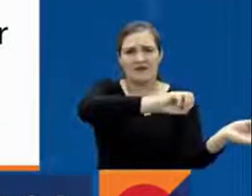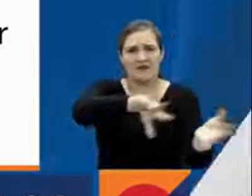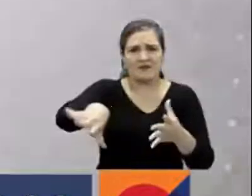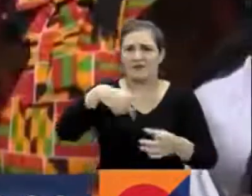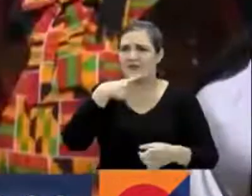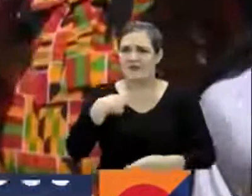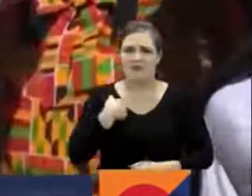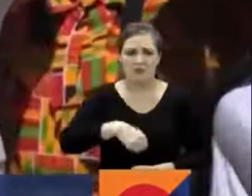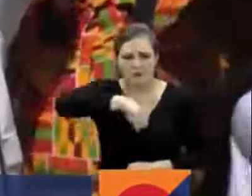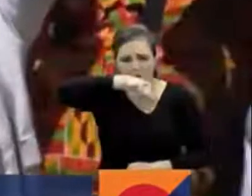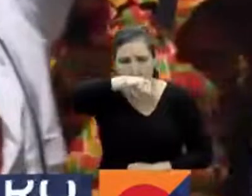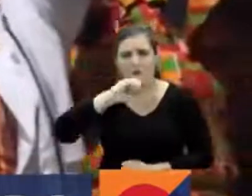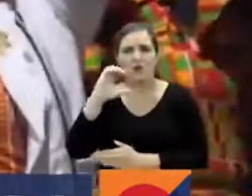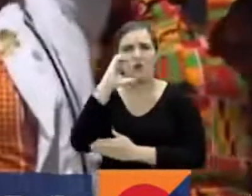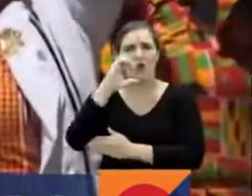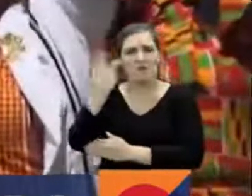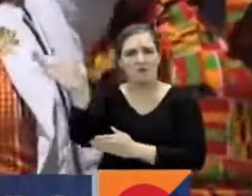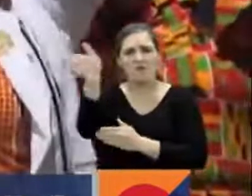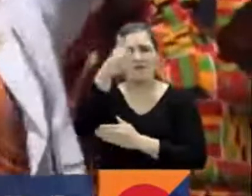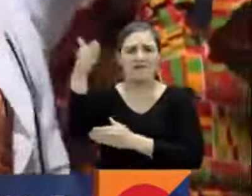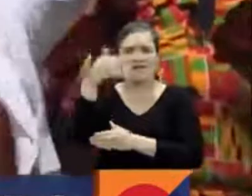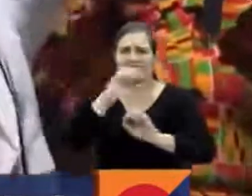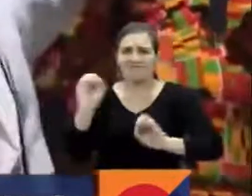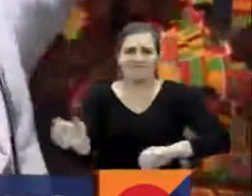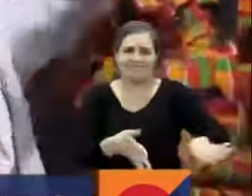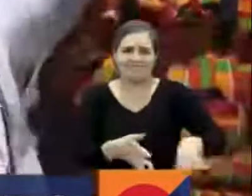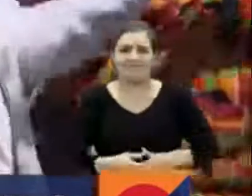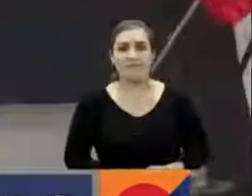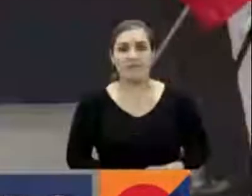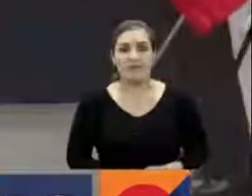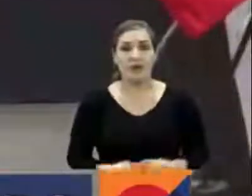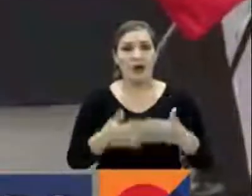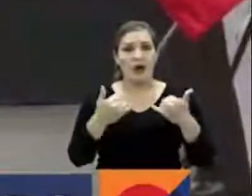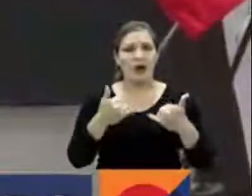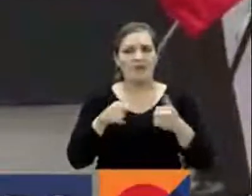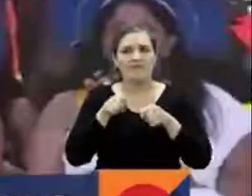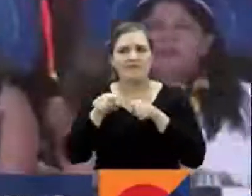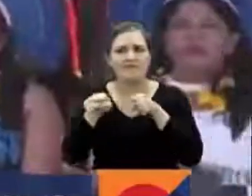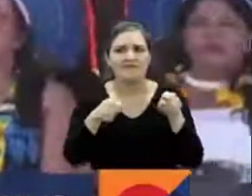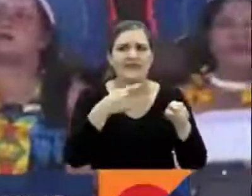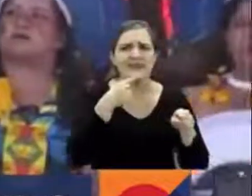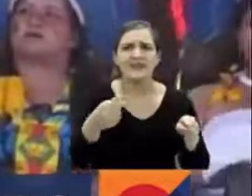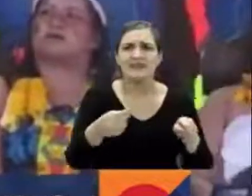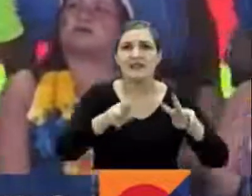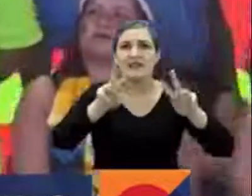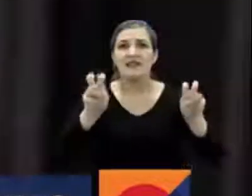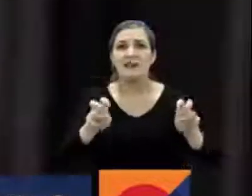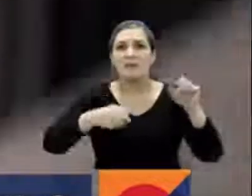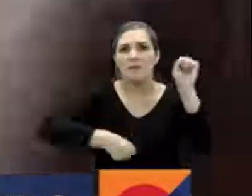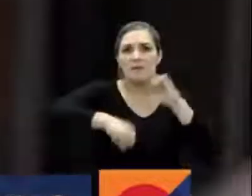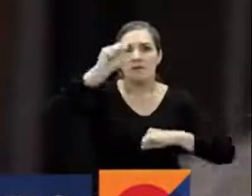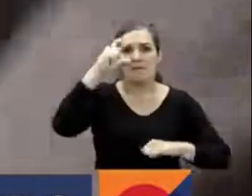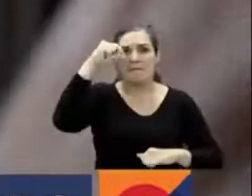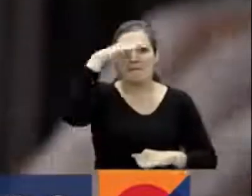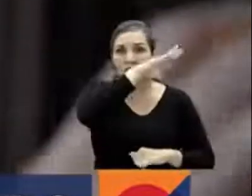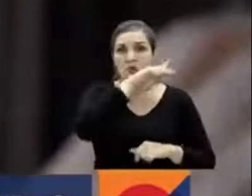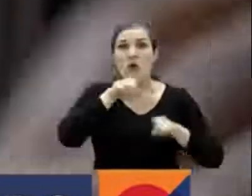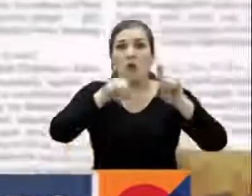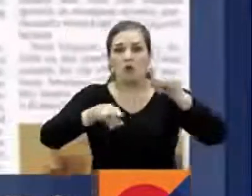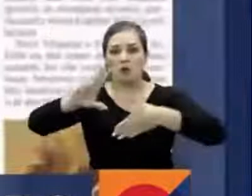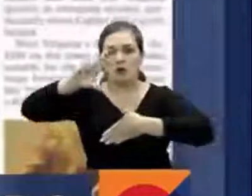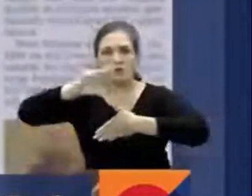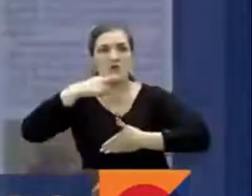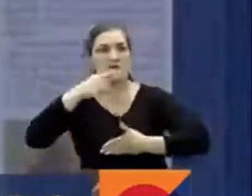la patria. Reacciones a elección de Petro. Presidentes latinoamericanos destacaron llegada de izquierda al